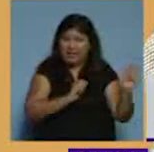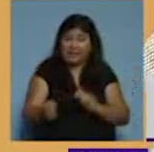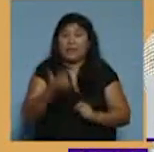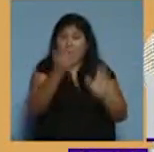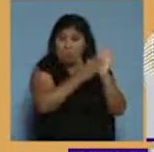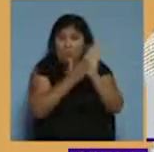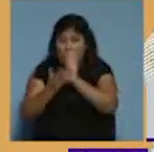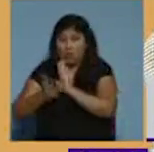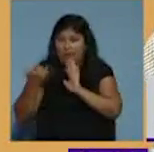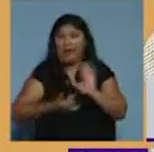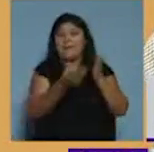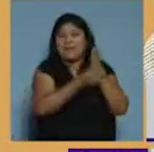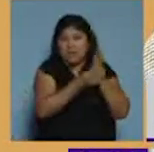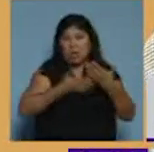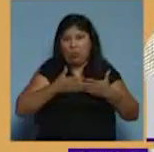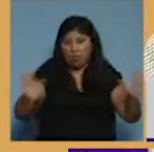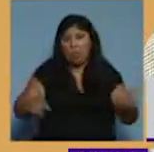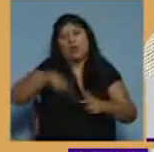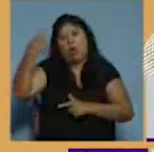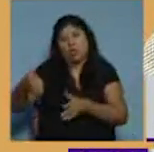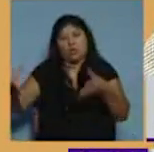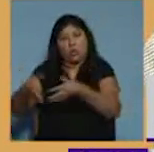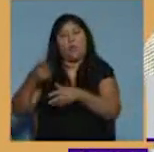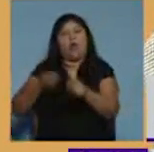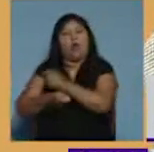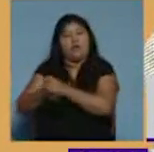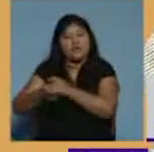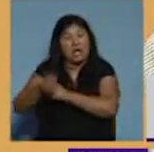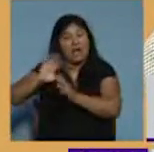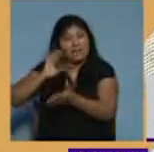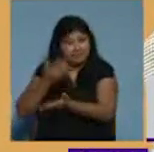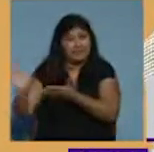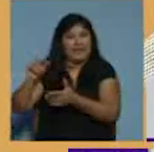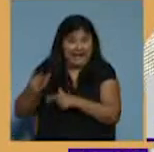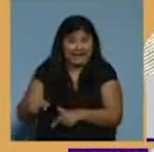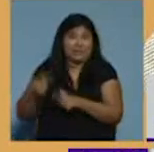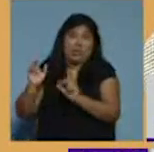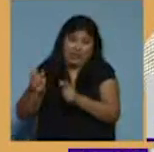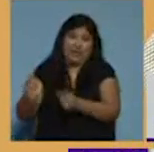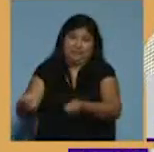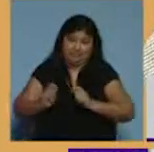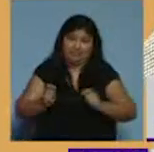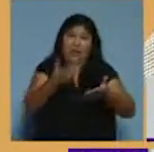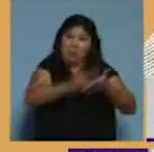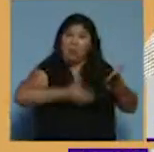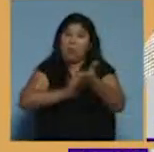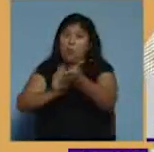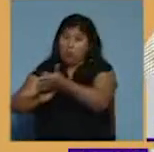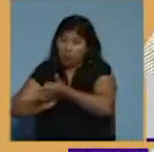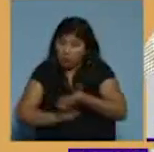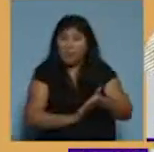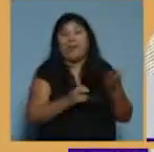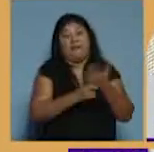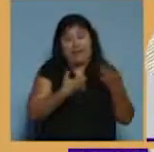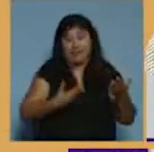aportó el ministerio público la oficina anticorrupción y la fiscalía de estado logramos acreditar que ese dinero no llegó al